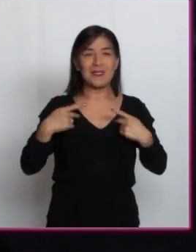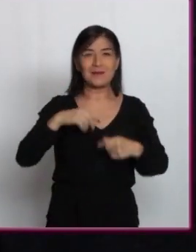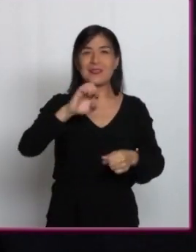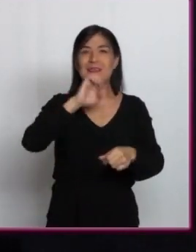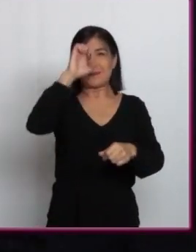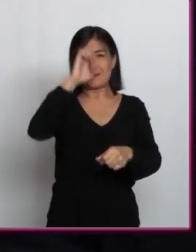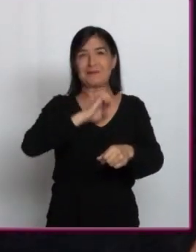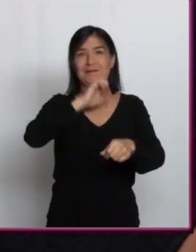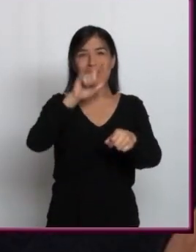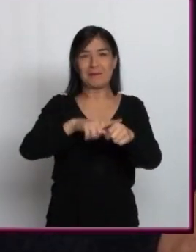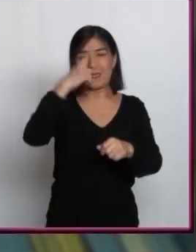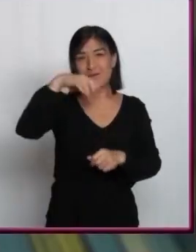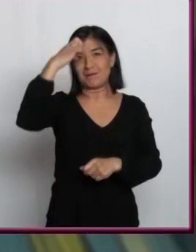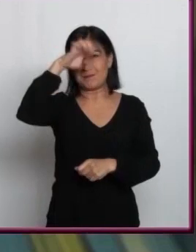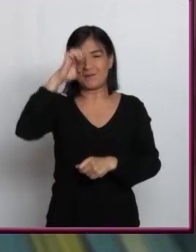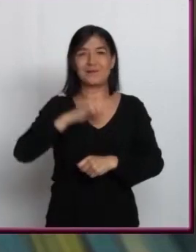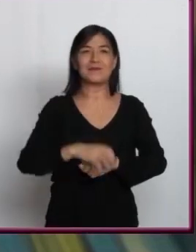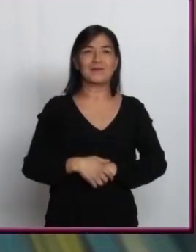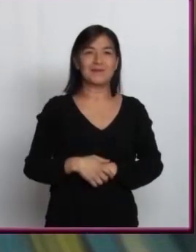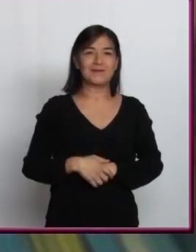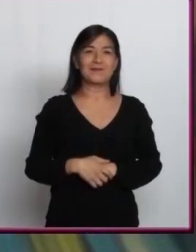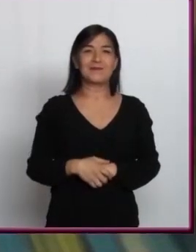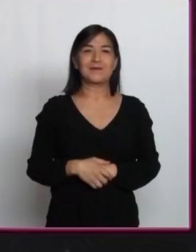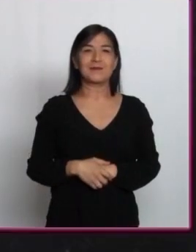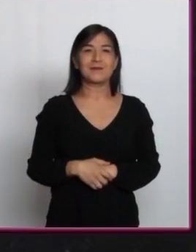conocimiento. ¿Vienen con nosotros?